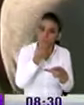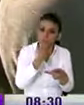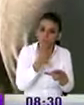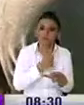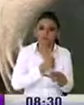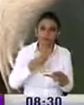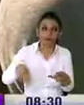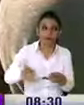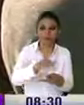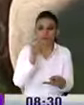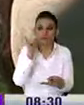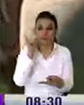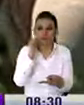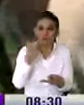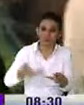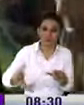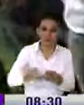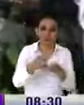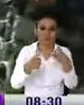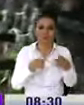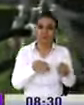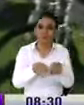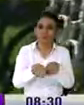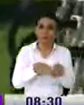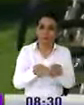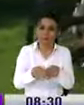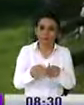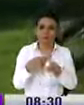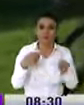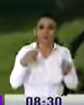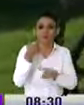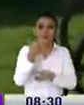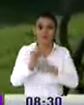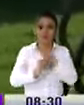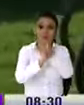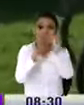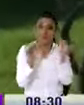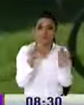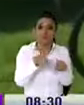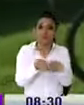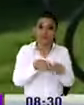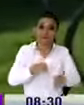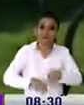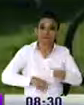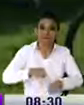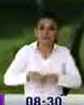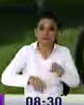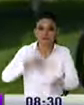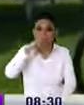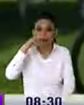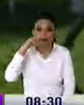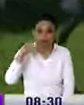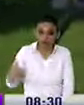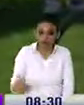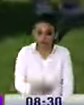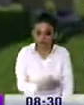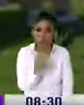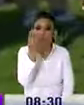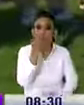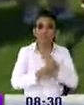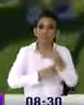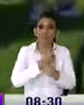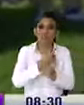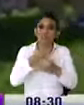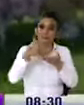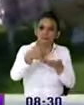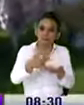este cantón. Habrá competencias a partir de las 10 de la mañana, competencias ciclísticas de los niños menores de 14 años con